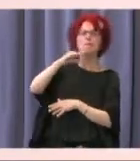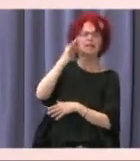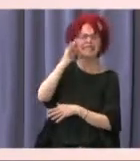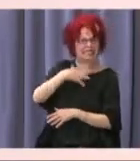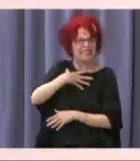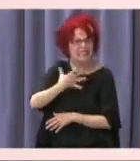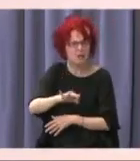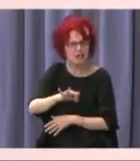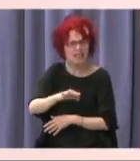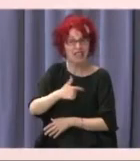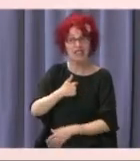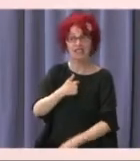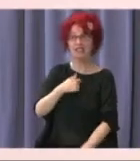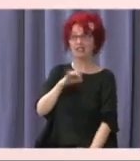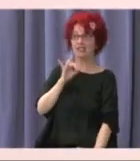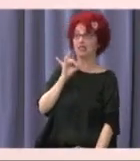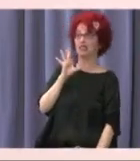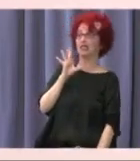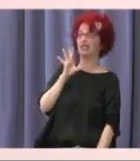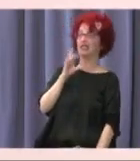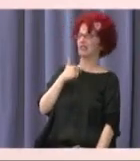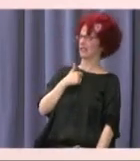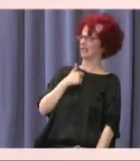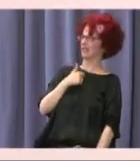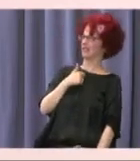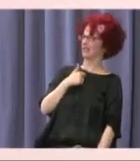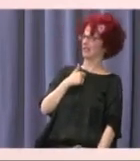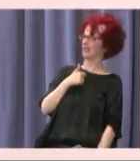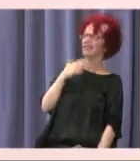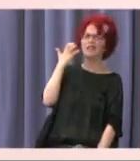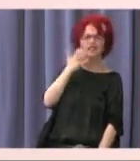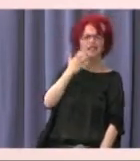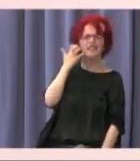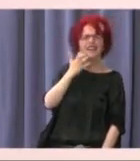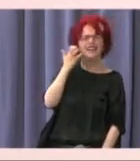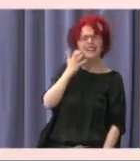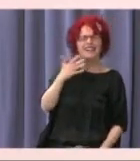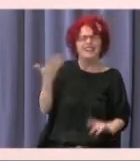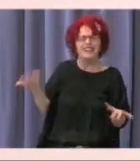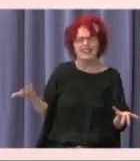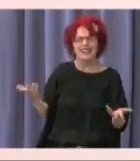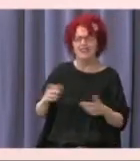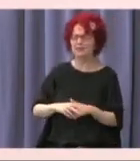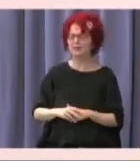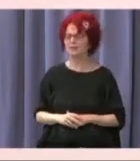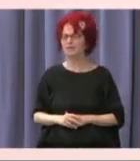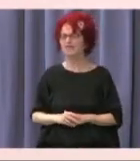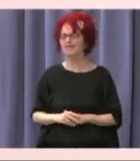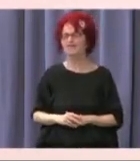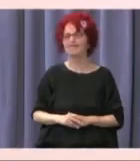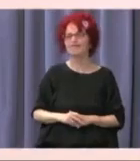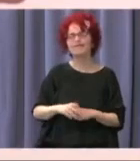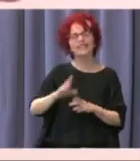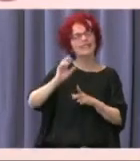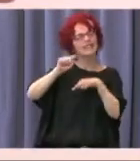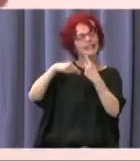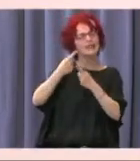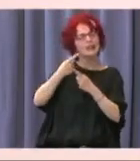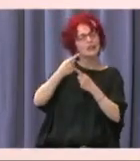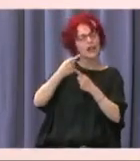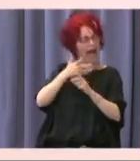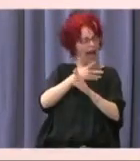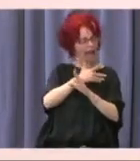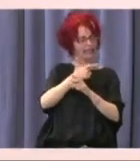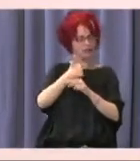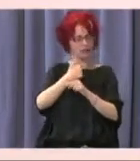tú dices, desde luego hay una resistencia, nada más que la mujer toca algo que tenga que ver con el poder, ¿no? Y luego lo que he dicho antes